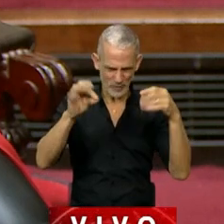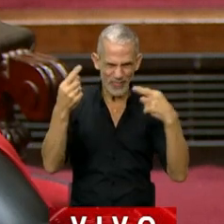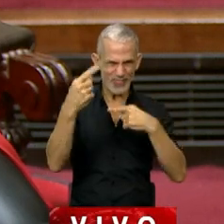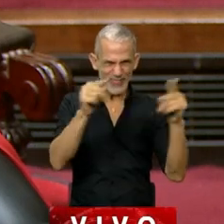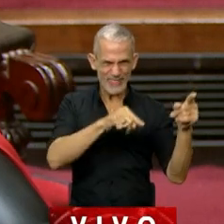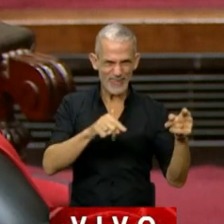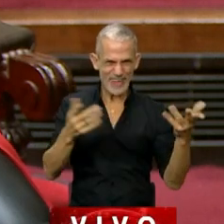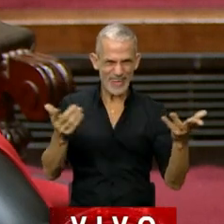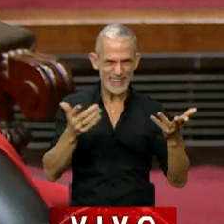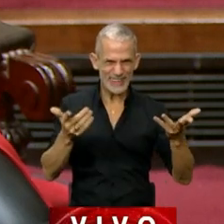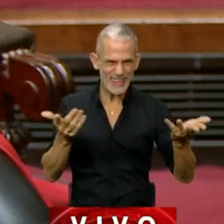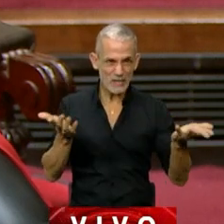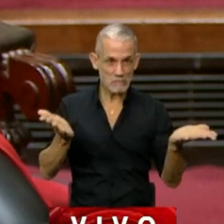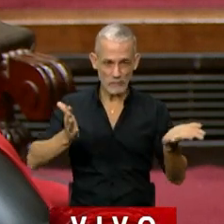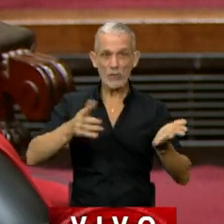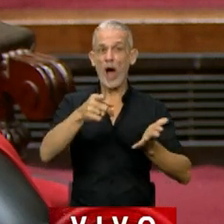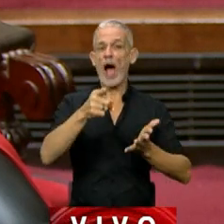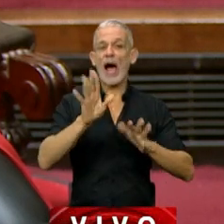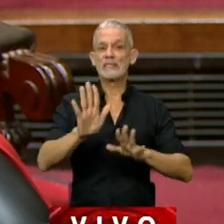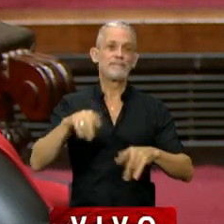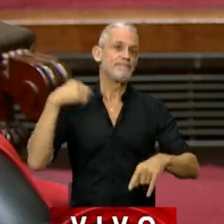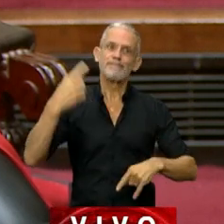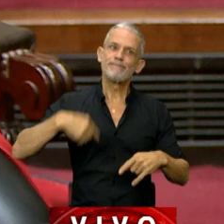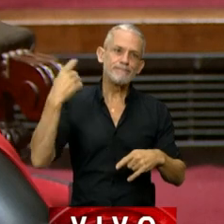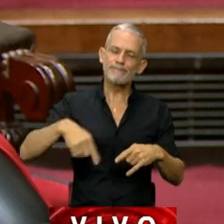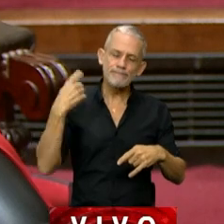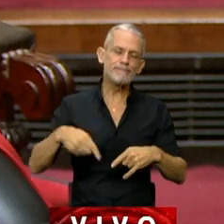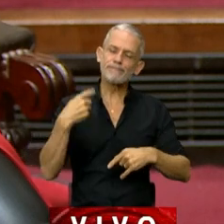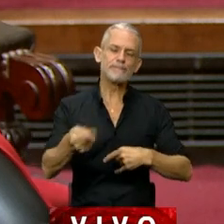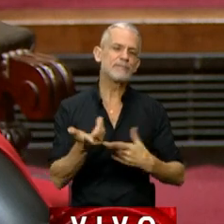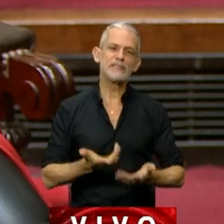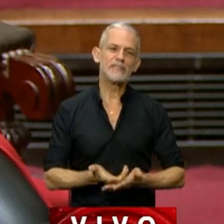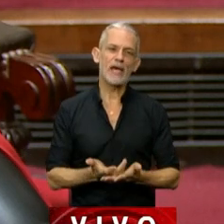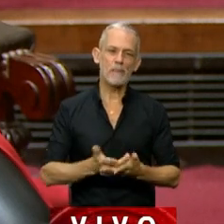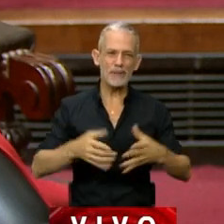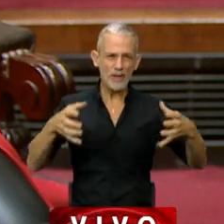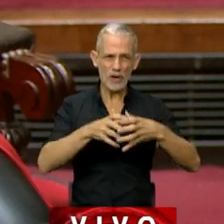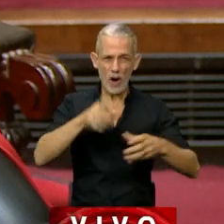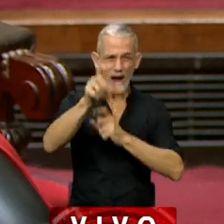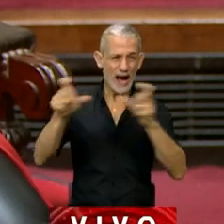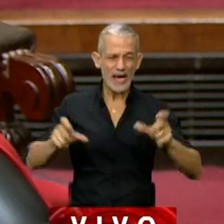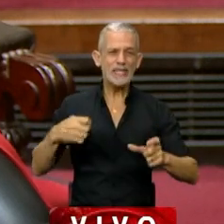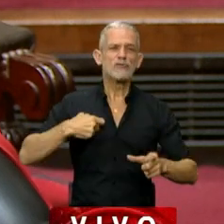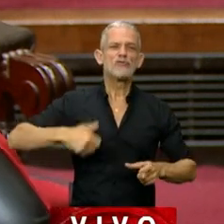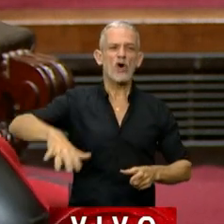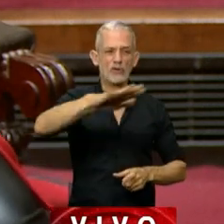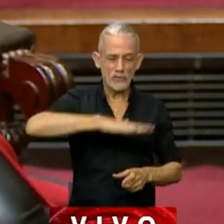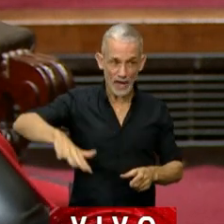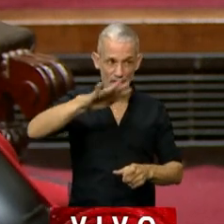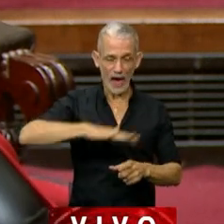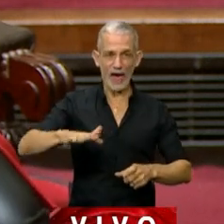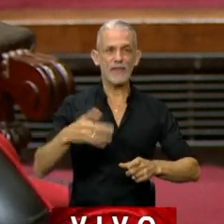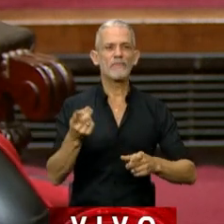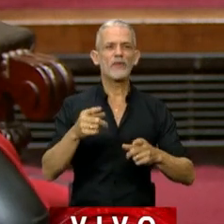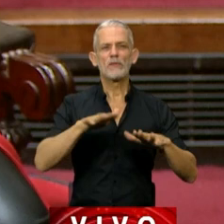daño importante. Pero es una práctica permanente del conjunto de la sociedad, vuelvo a decir, en una situación